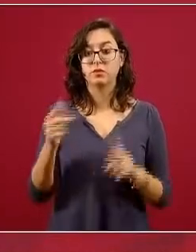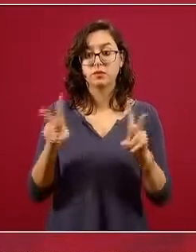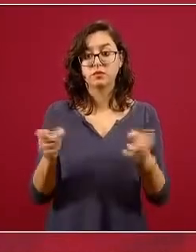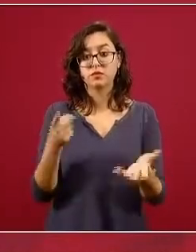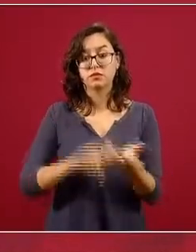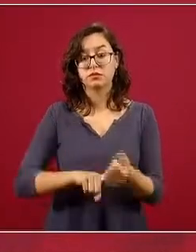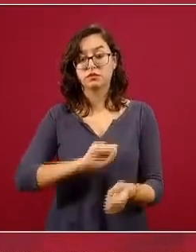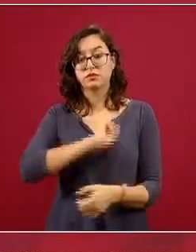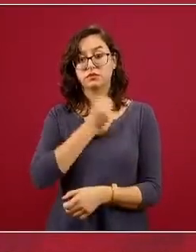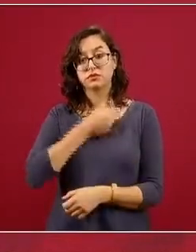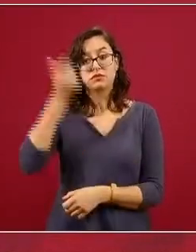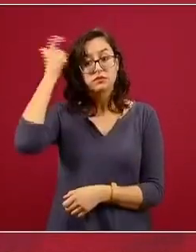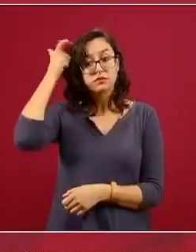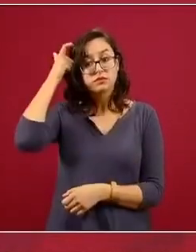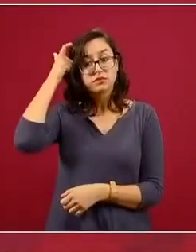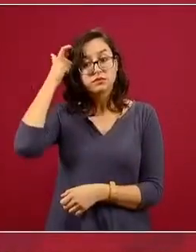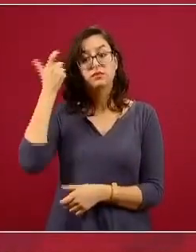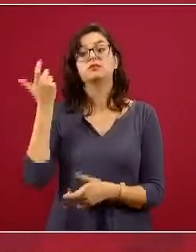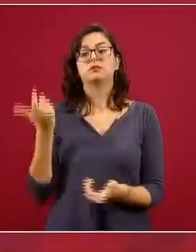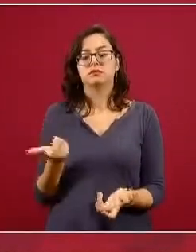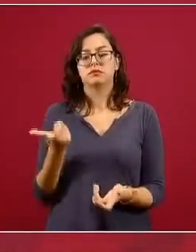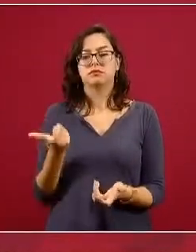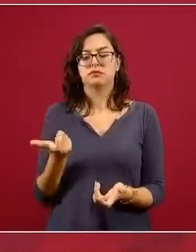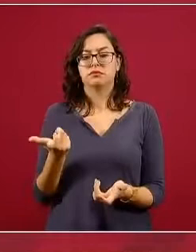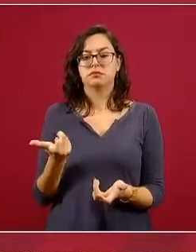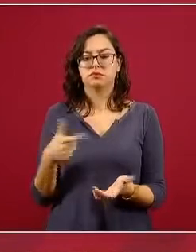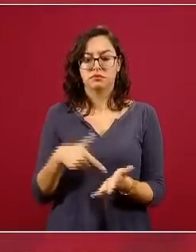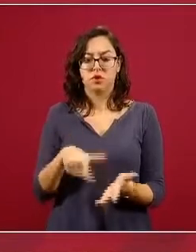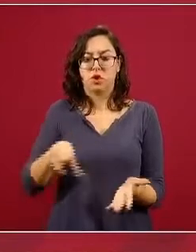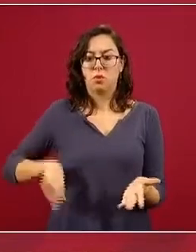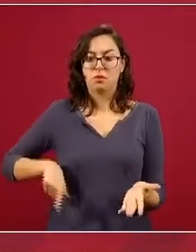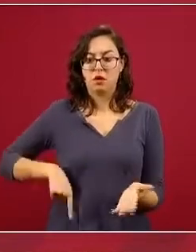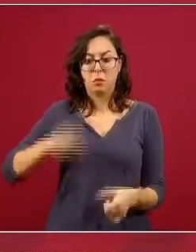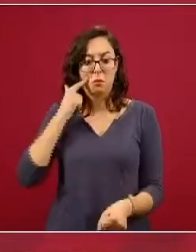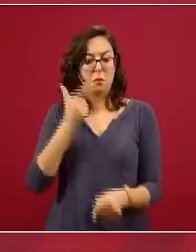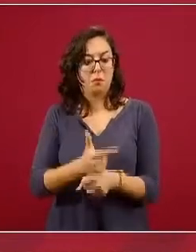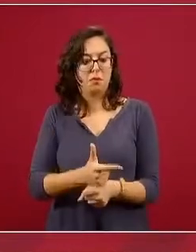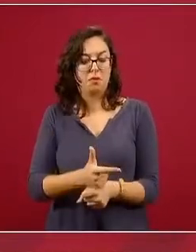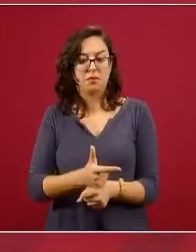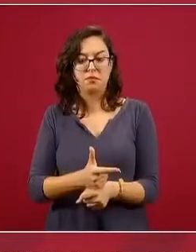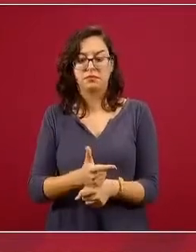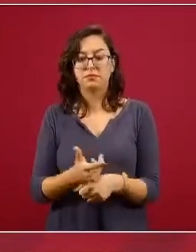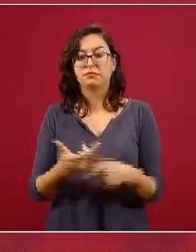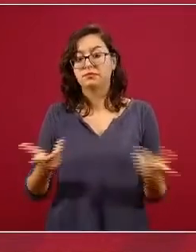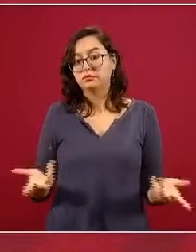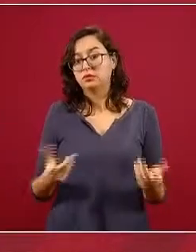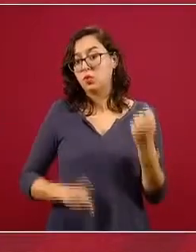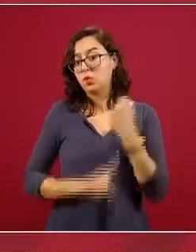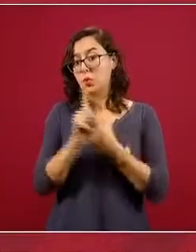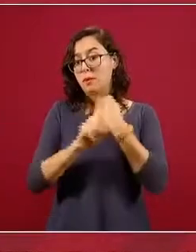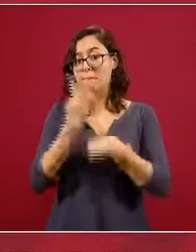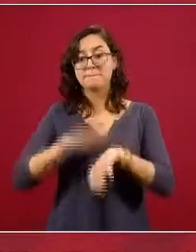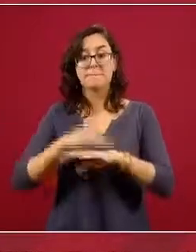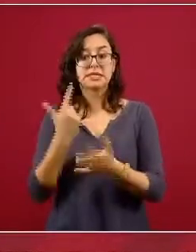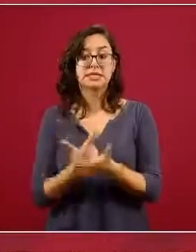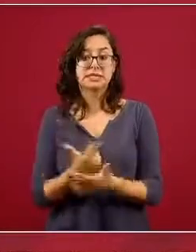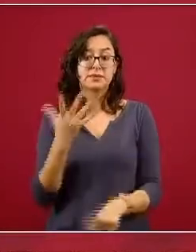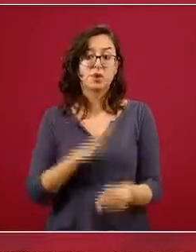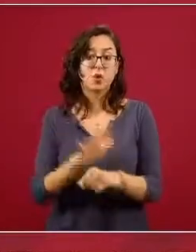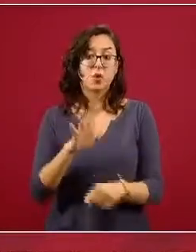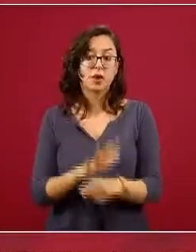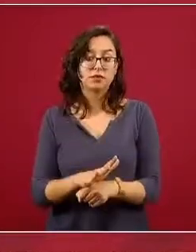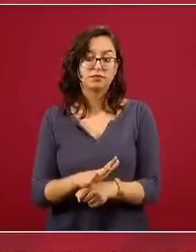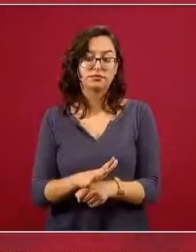también identificamos en el diagnóstico previo a entrar al gobierno que uno de los estorbos tan grandes era